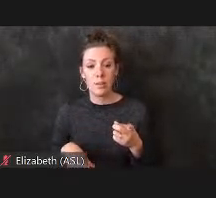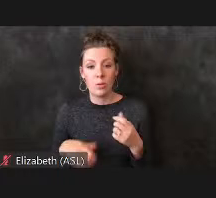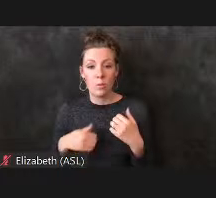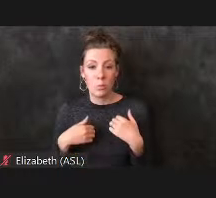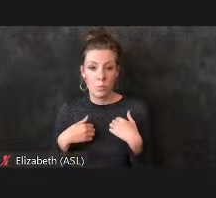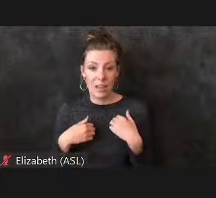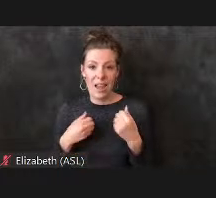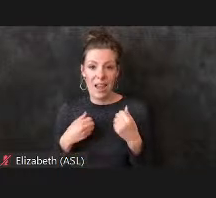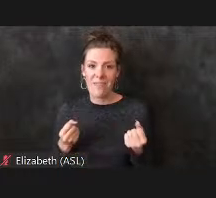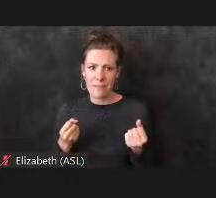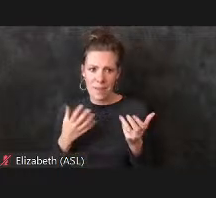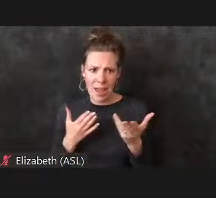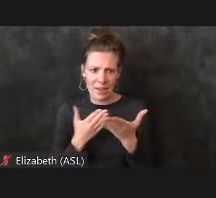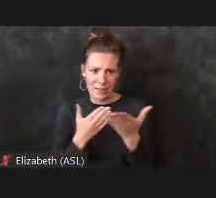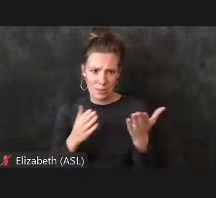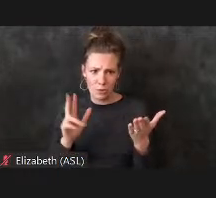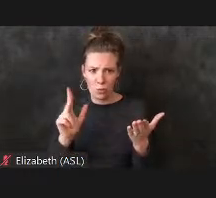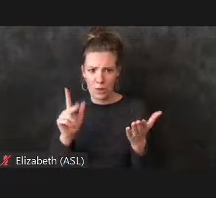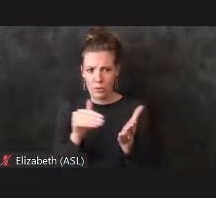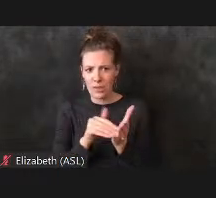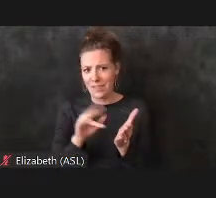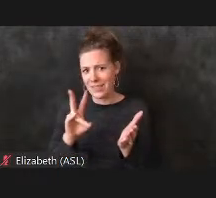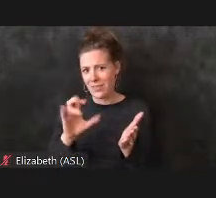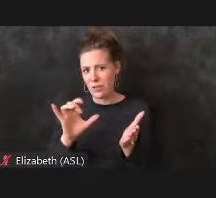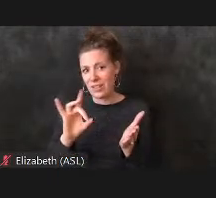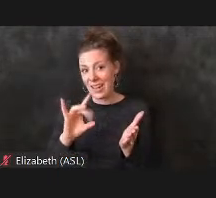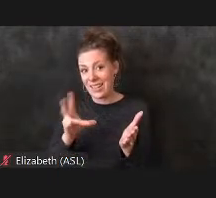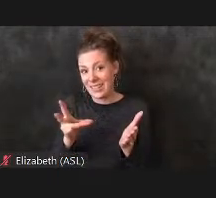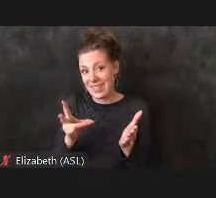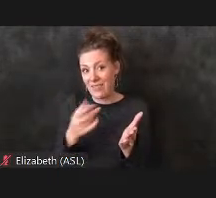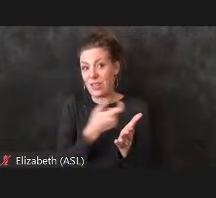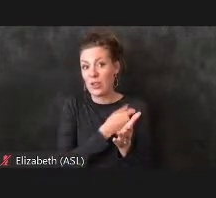23,787 doses administered. Hemos dado